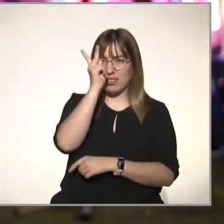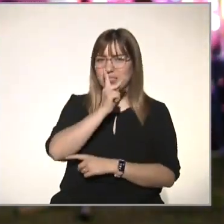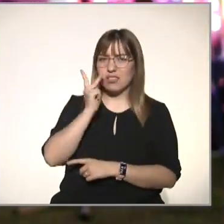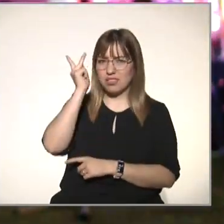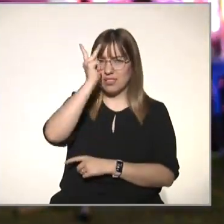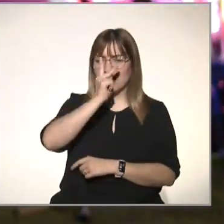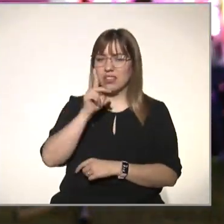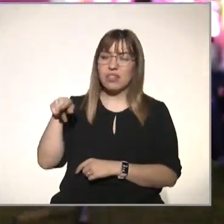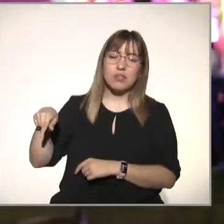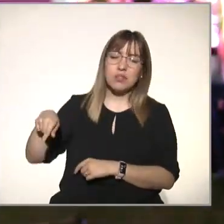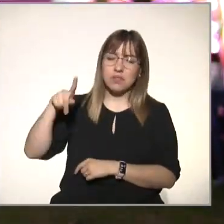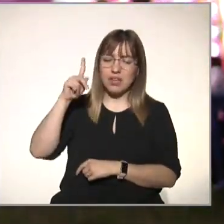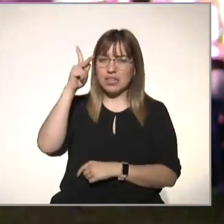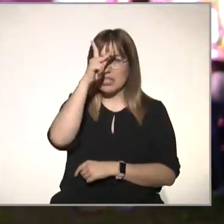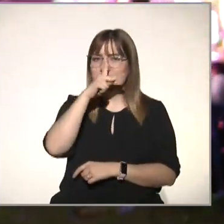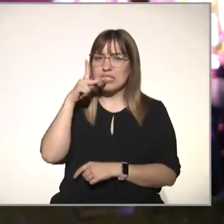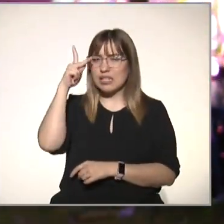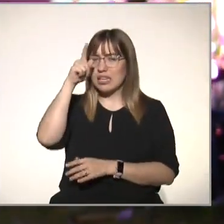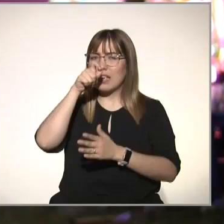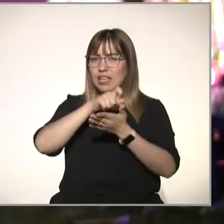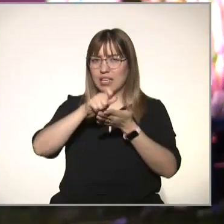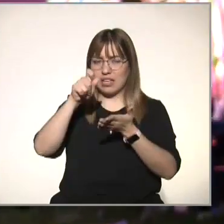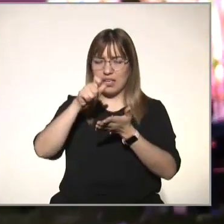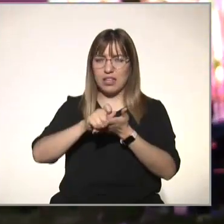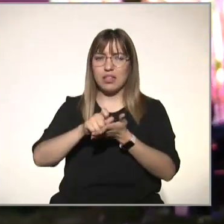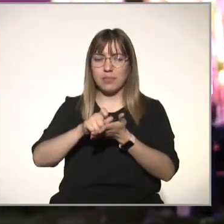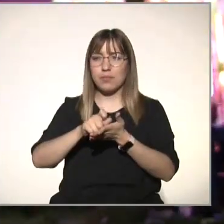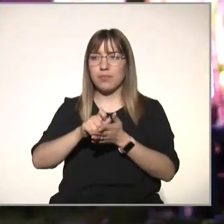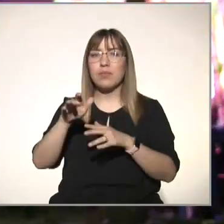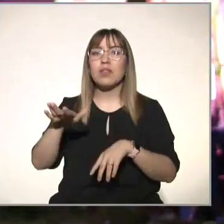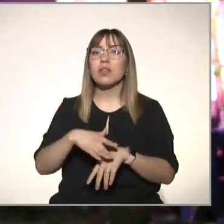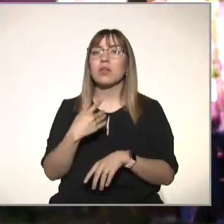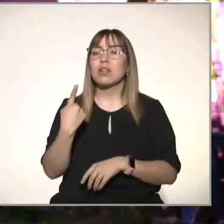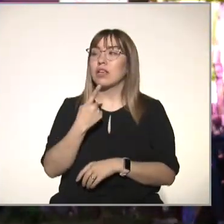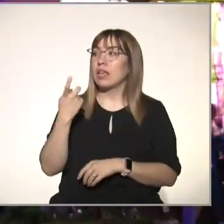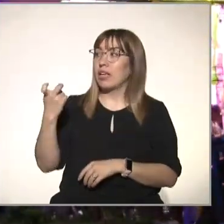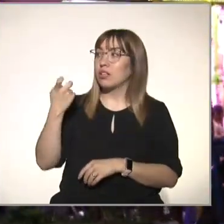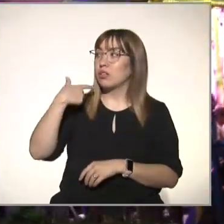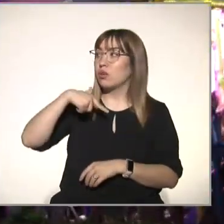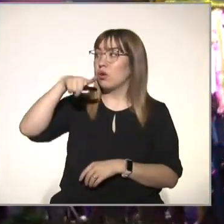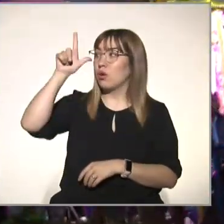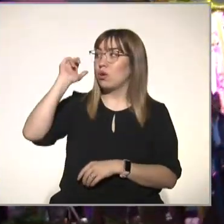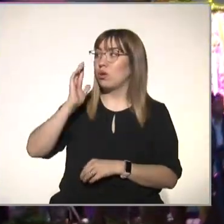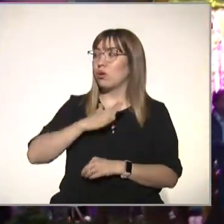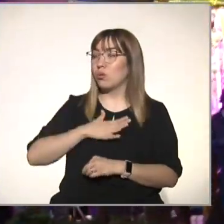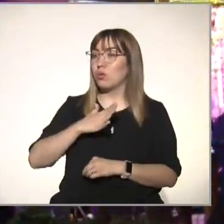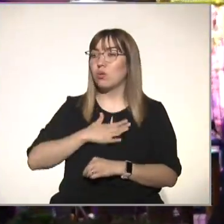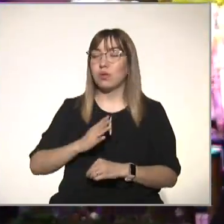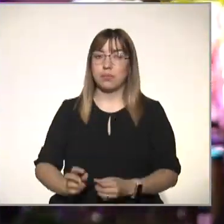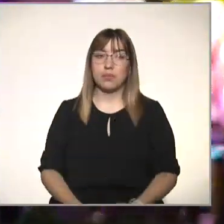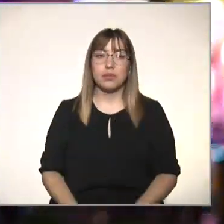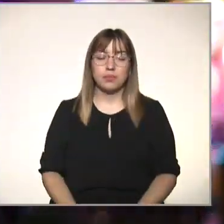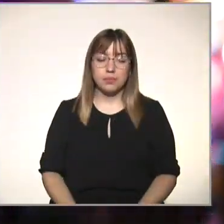mejor hasta con un psiquiatra me tenían que enviar, puesto que eso era una locura mía.